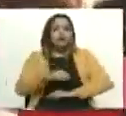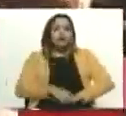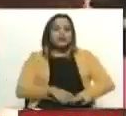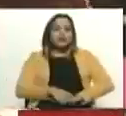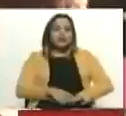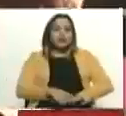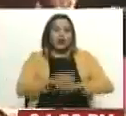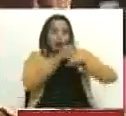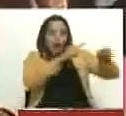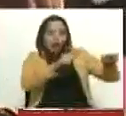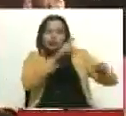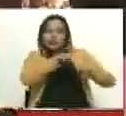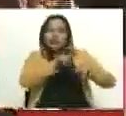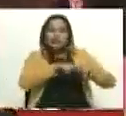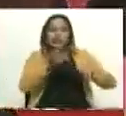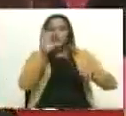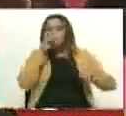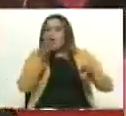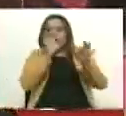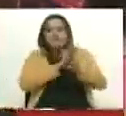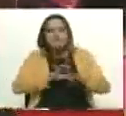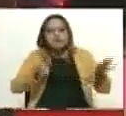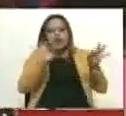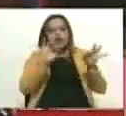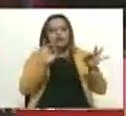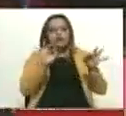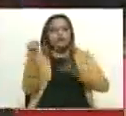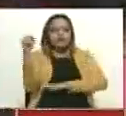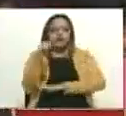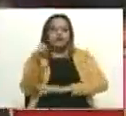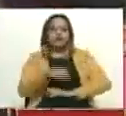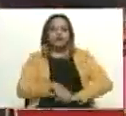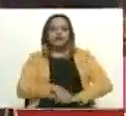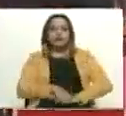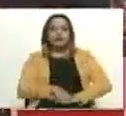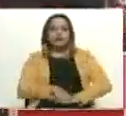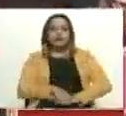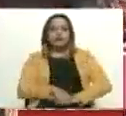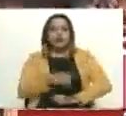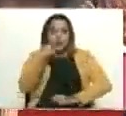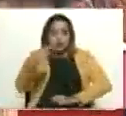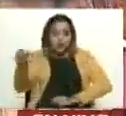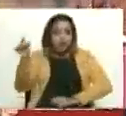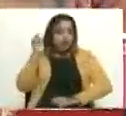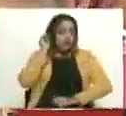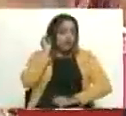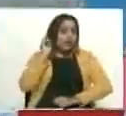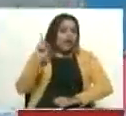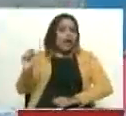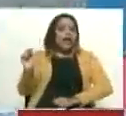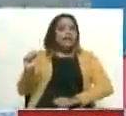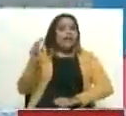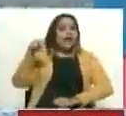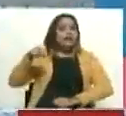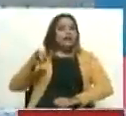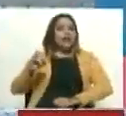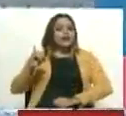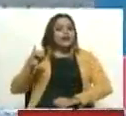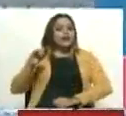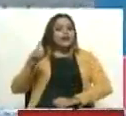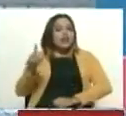aquellos que no son portadores de esa condición. Y bien lo dijo Tanaida, si no lo